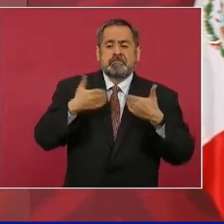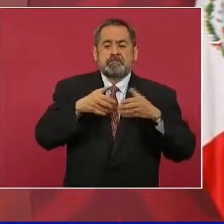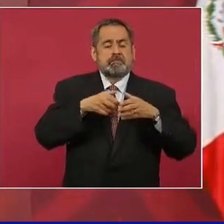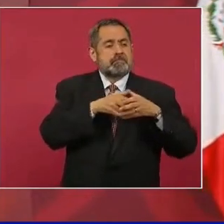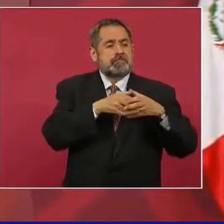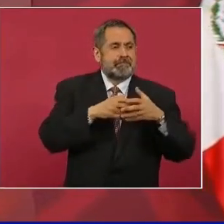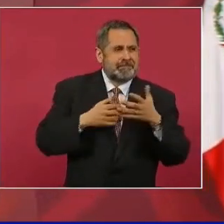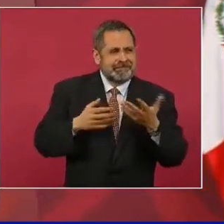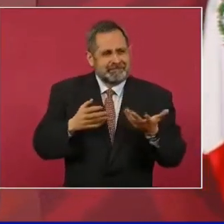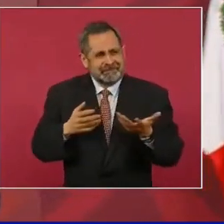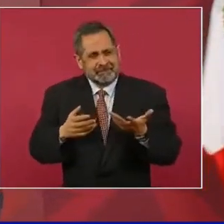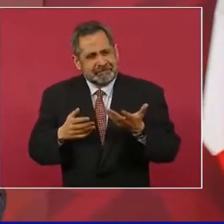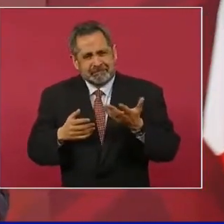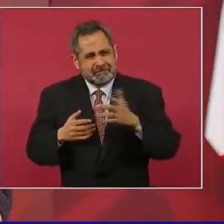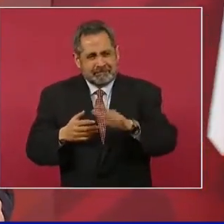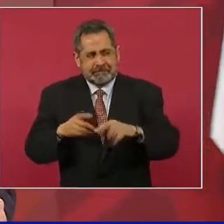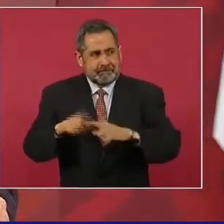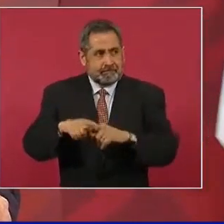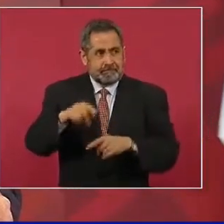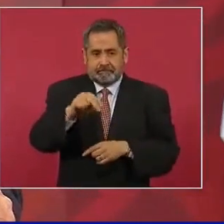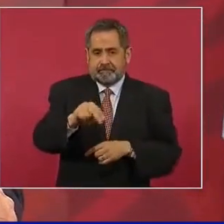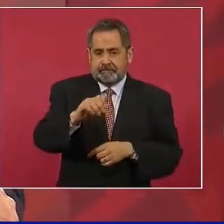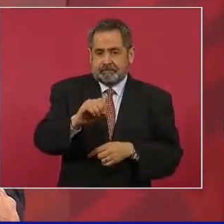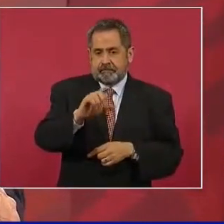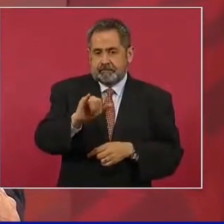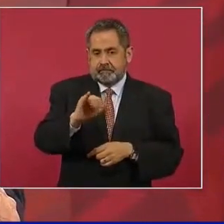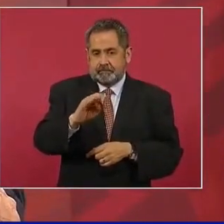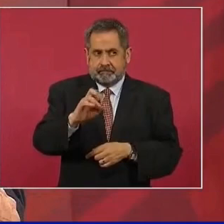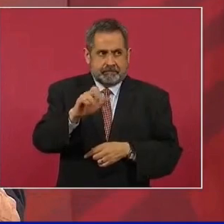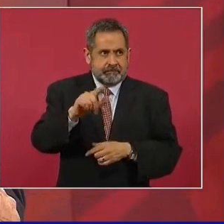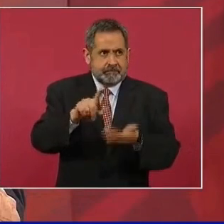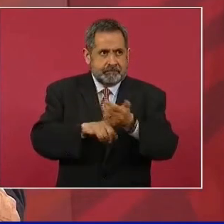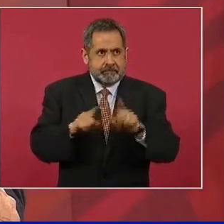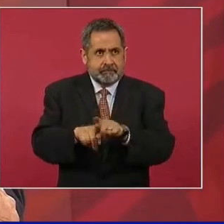¿Qué significa la política neoliberal? Lo mismo.